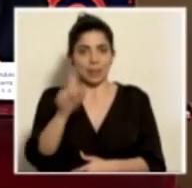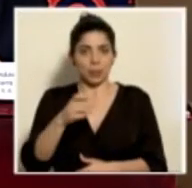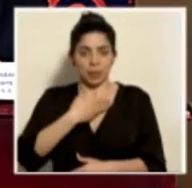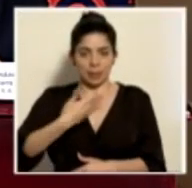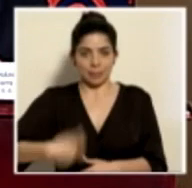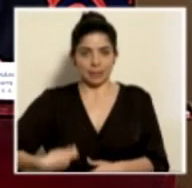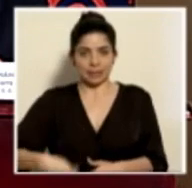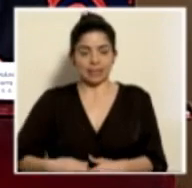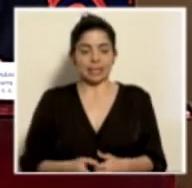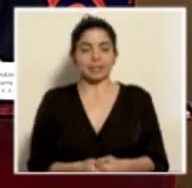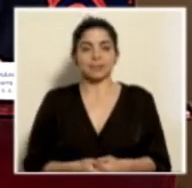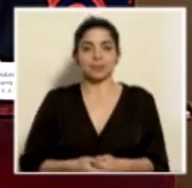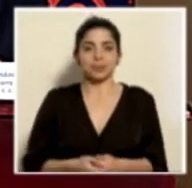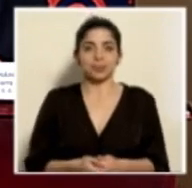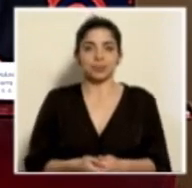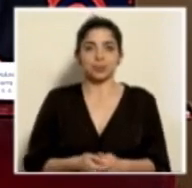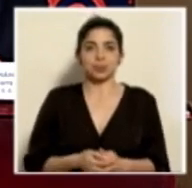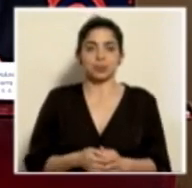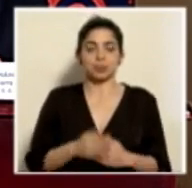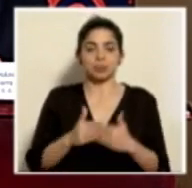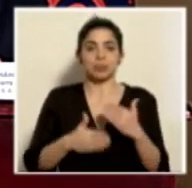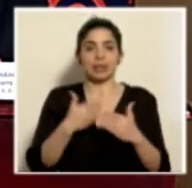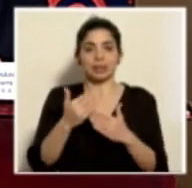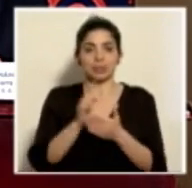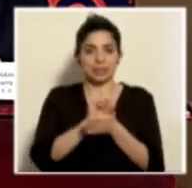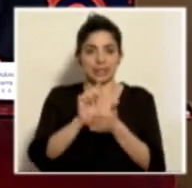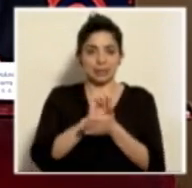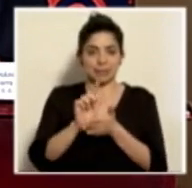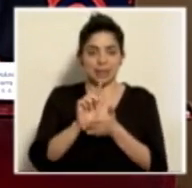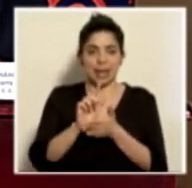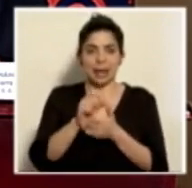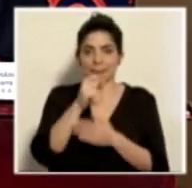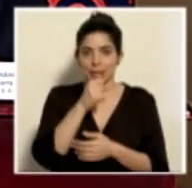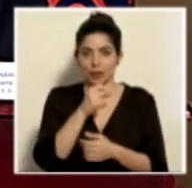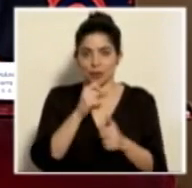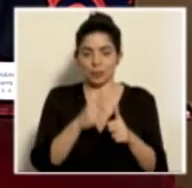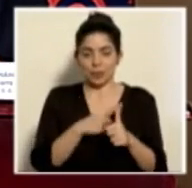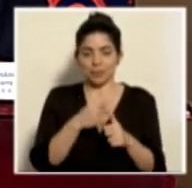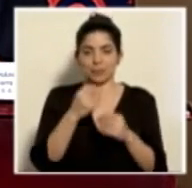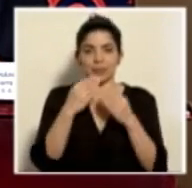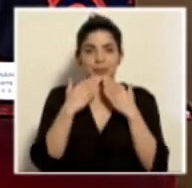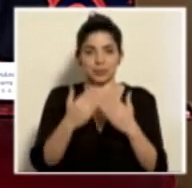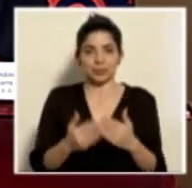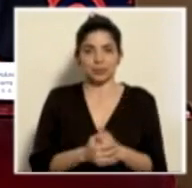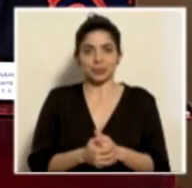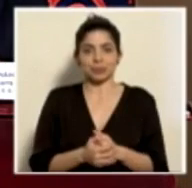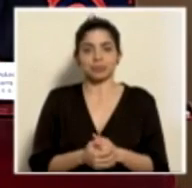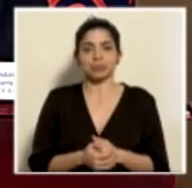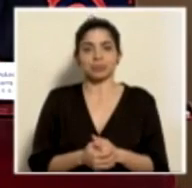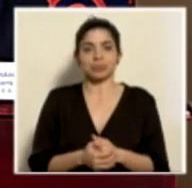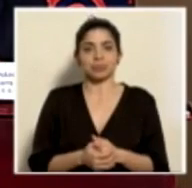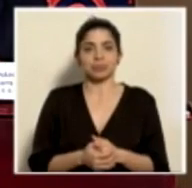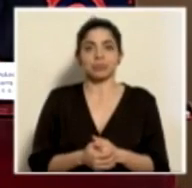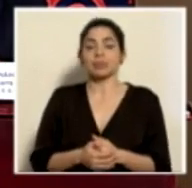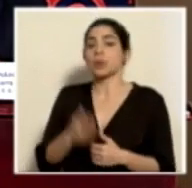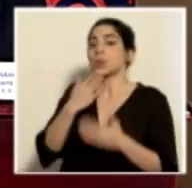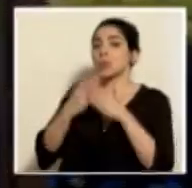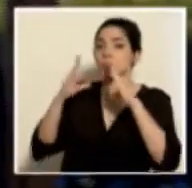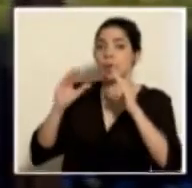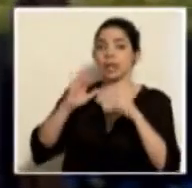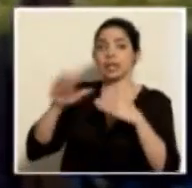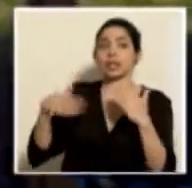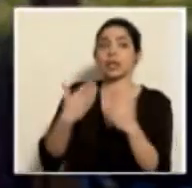señor presidente, después de la desinfección del micrófono. Muchas gracias, atendiendo los protocolos sanitarios. Buenas tardes a